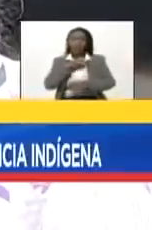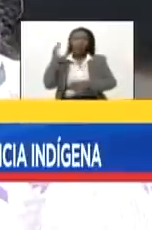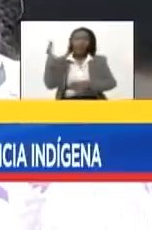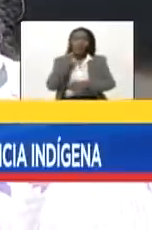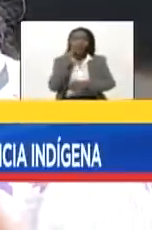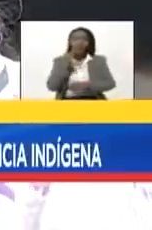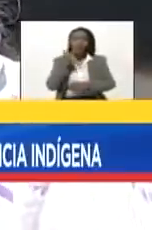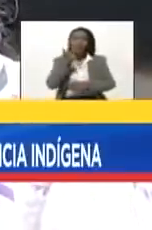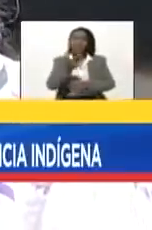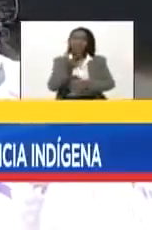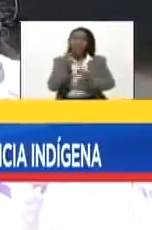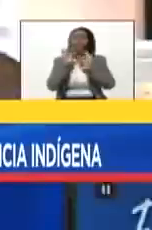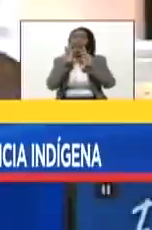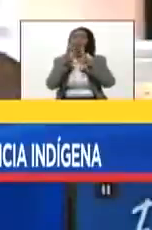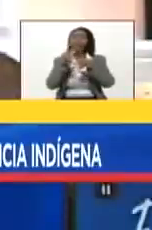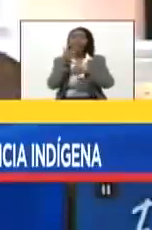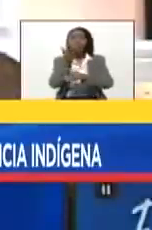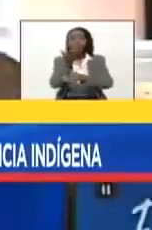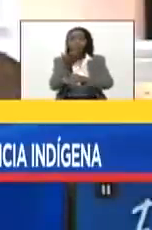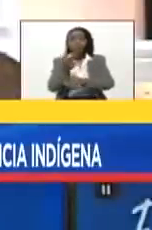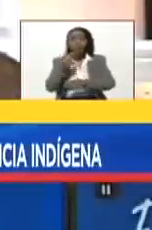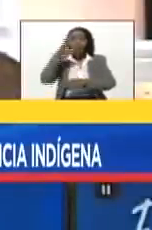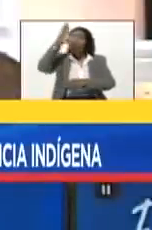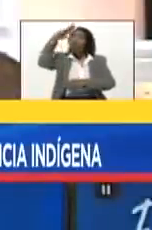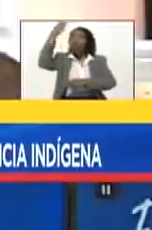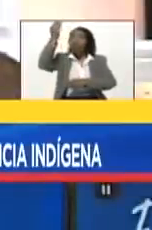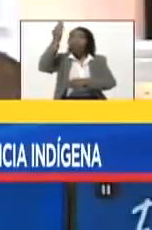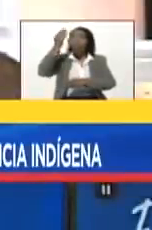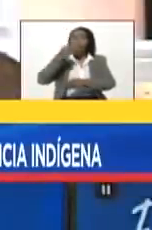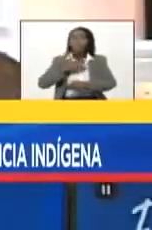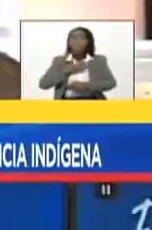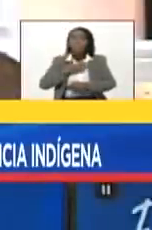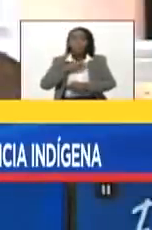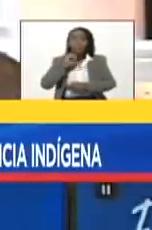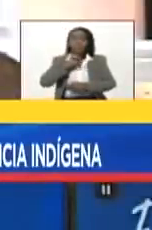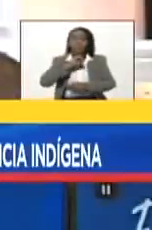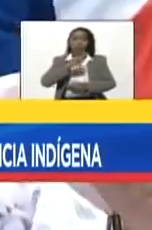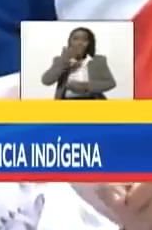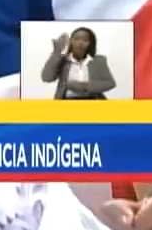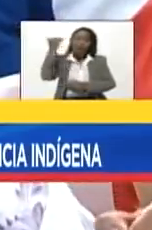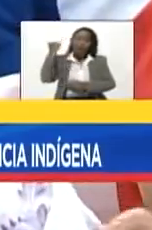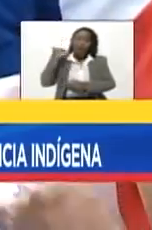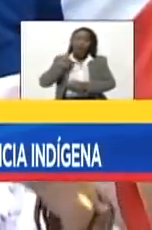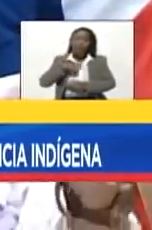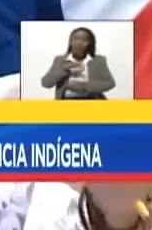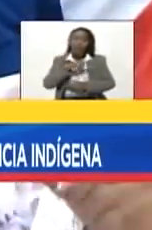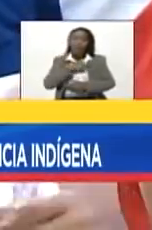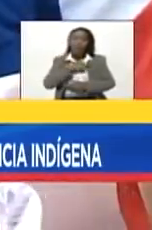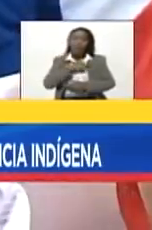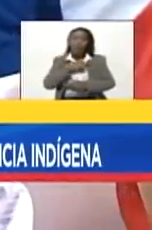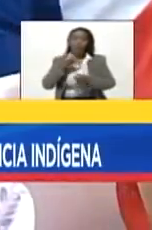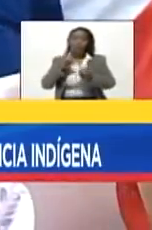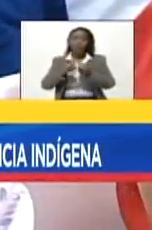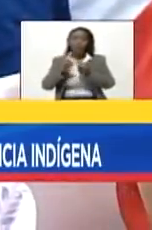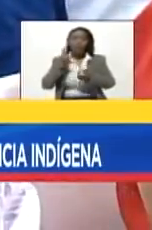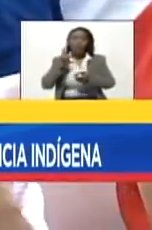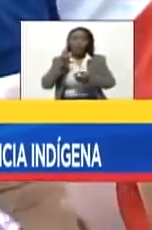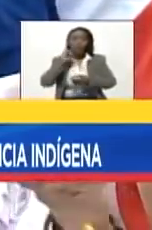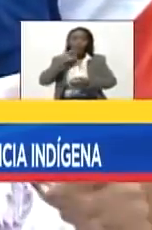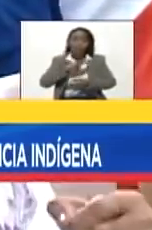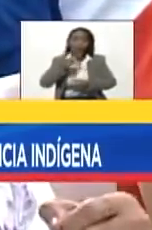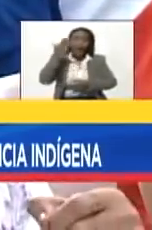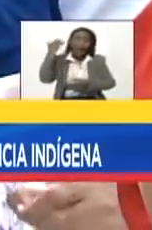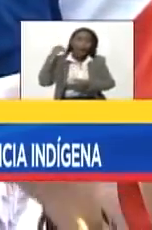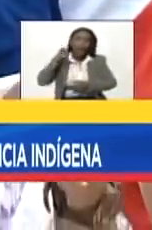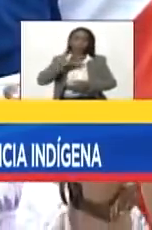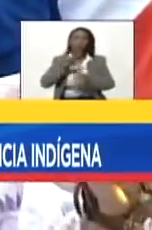decirle a usted que Dios, mis ancestros, nuestras ancestras y nuestros ancestros